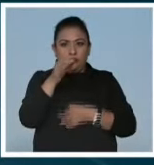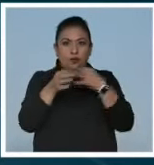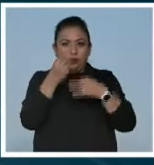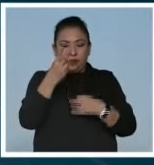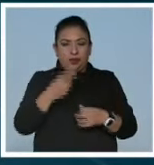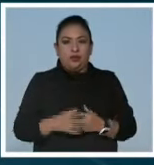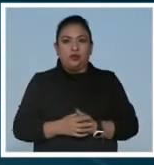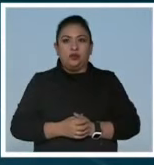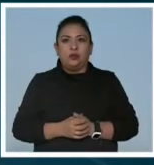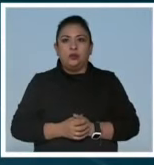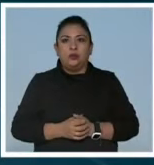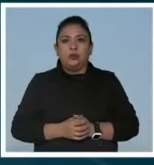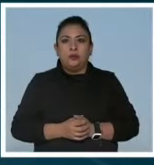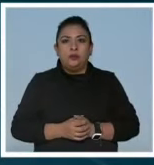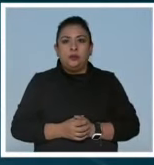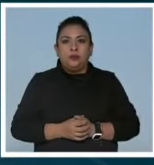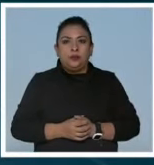Noticias 22.